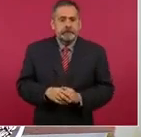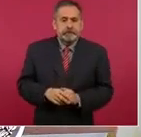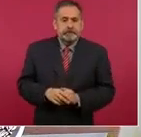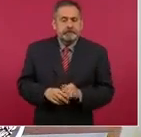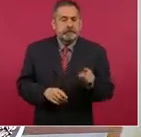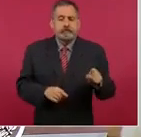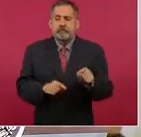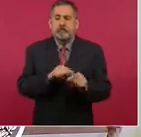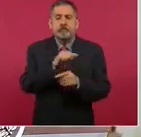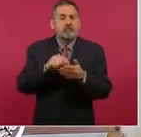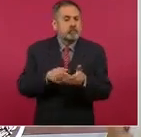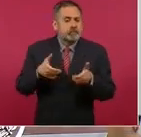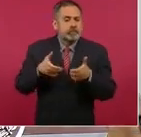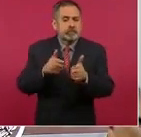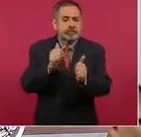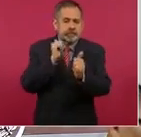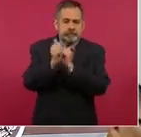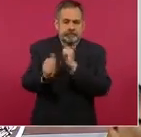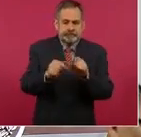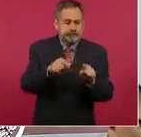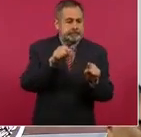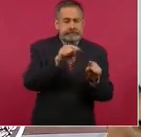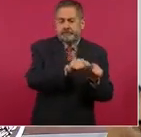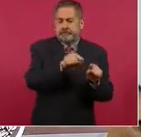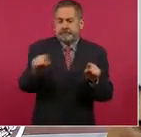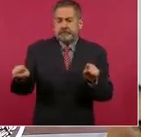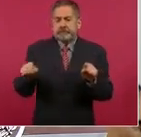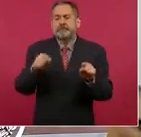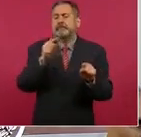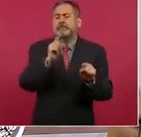está en la carretera de